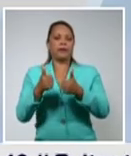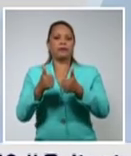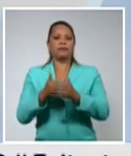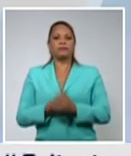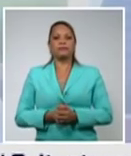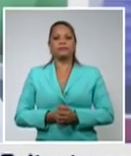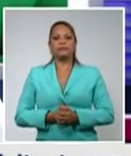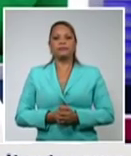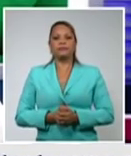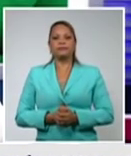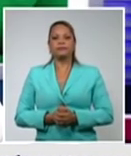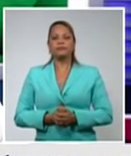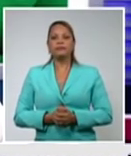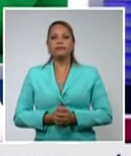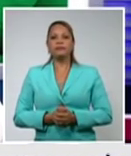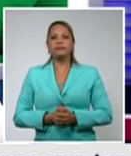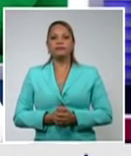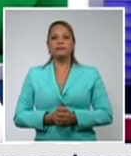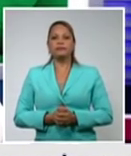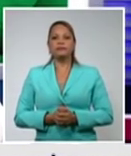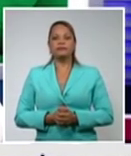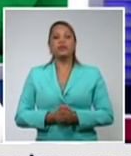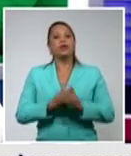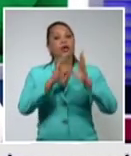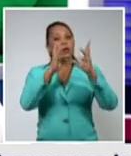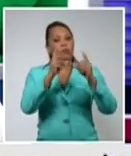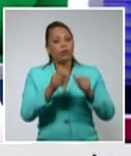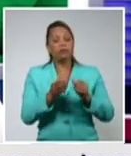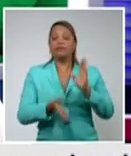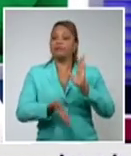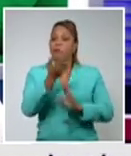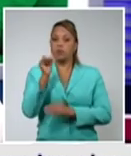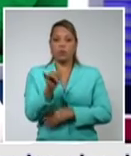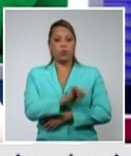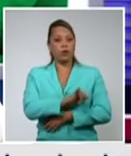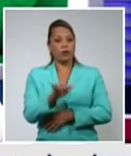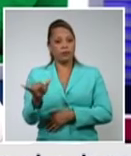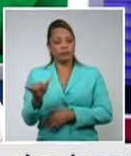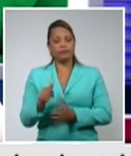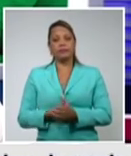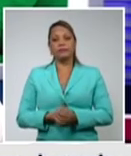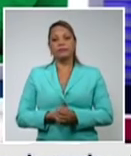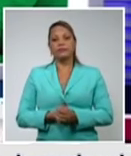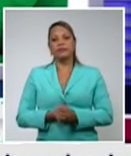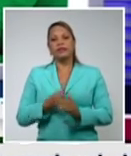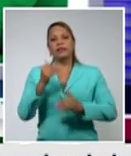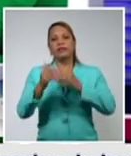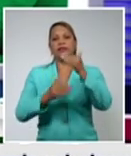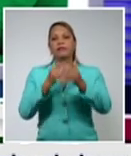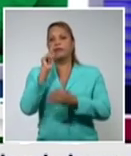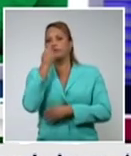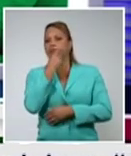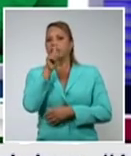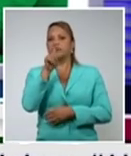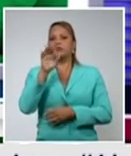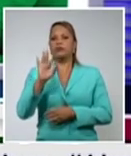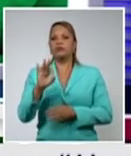ingresando, no obstante ser una cifra elevada. Se procesaron